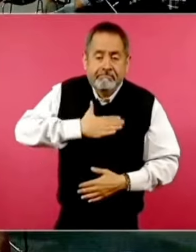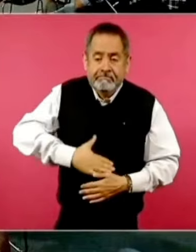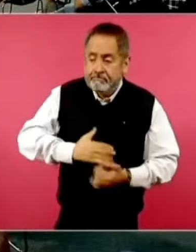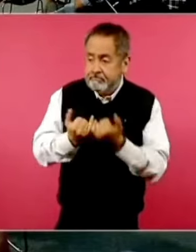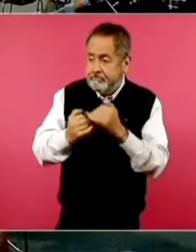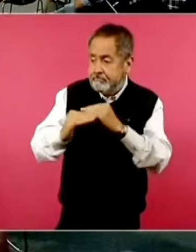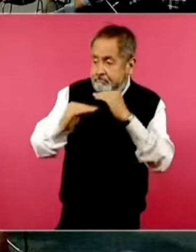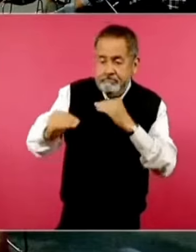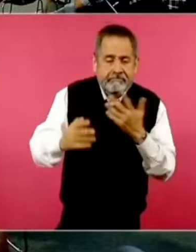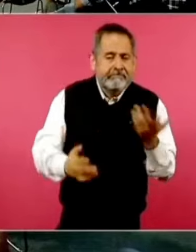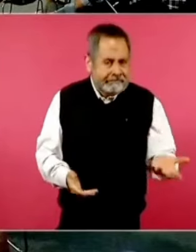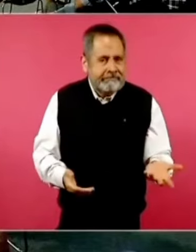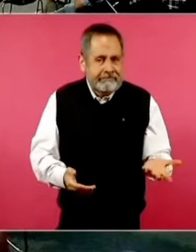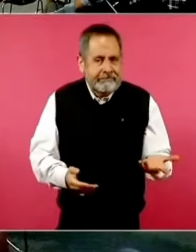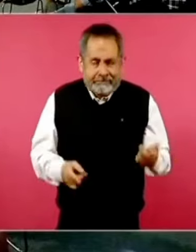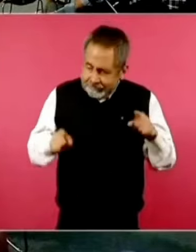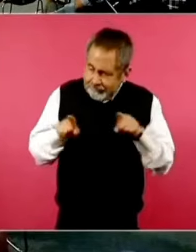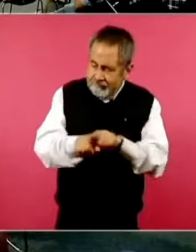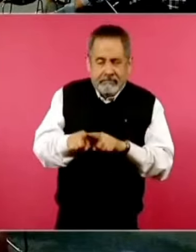¿Cómo vamos a cambiar